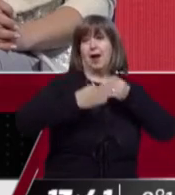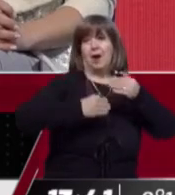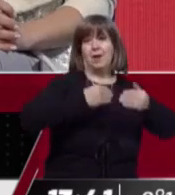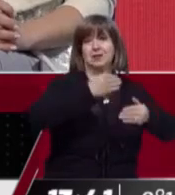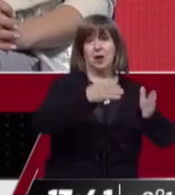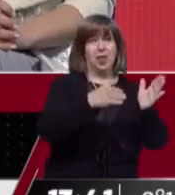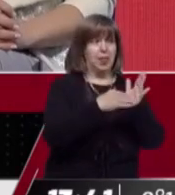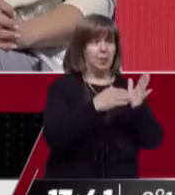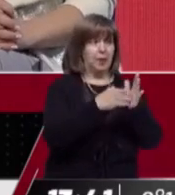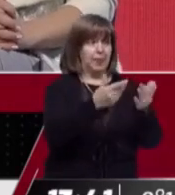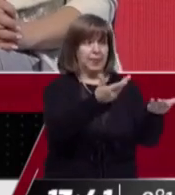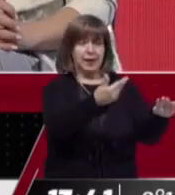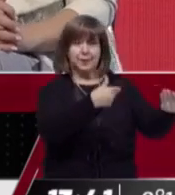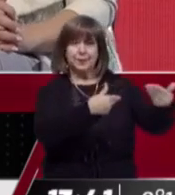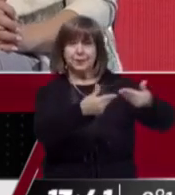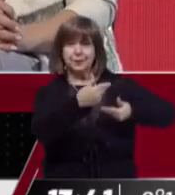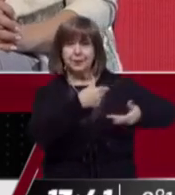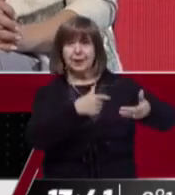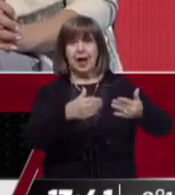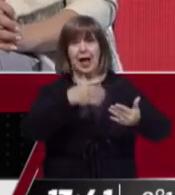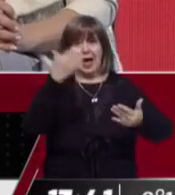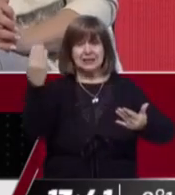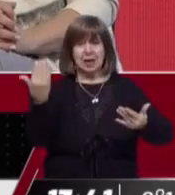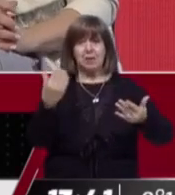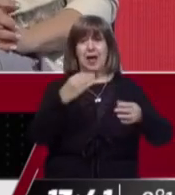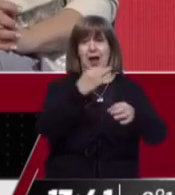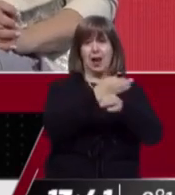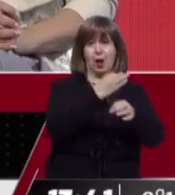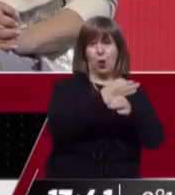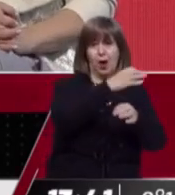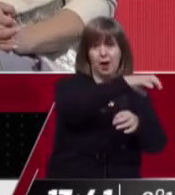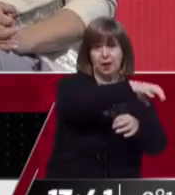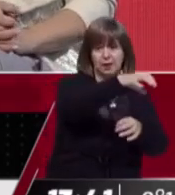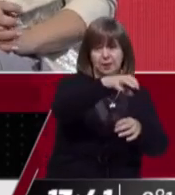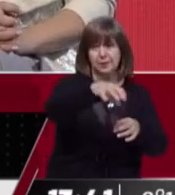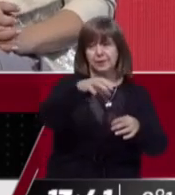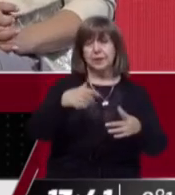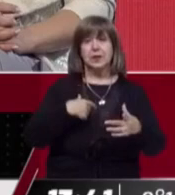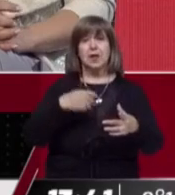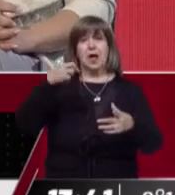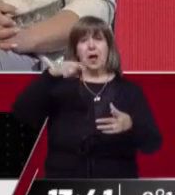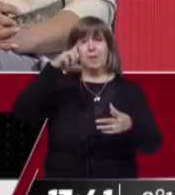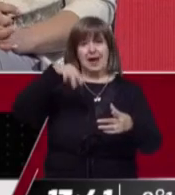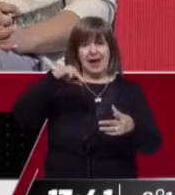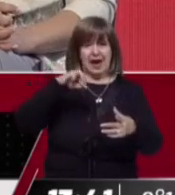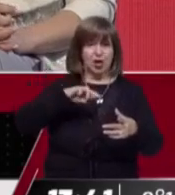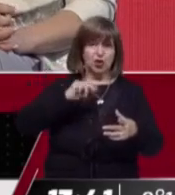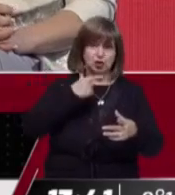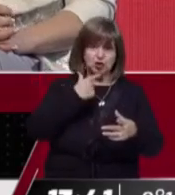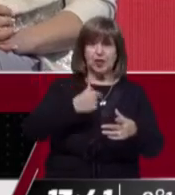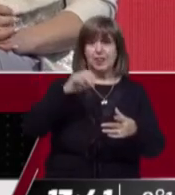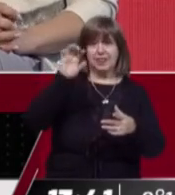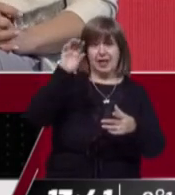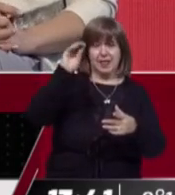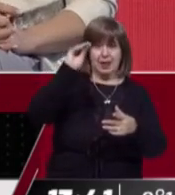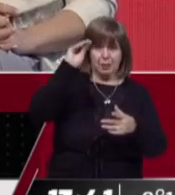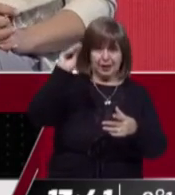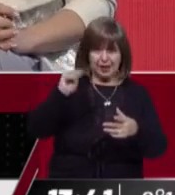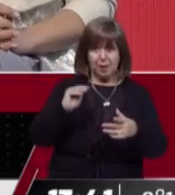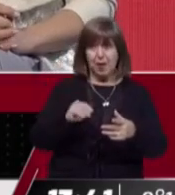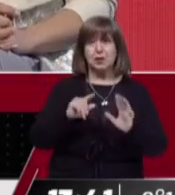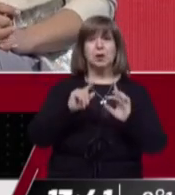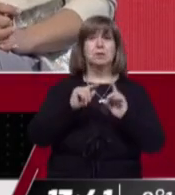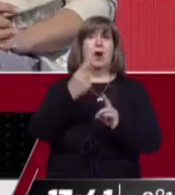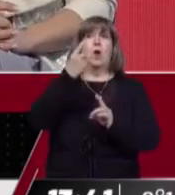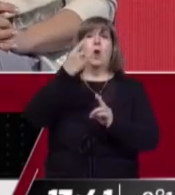los espacios que tenemos democráticos que son las asambleas escuela los plenarios departamentales y el plenario provincial